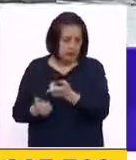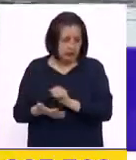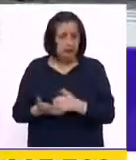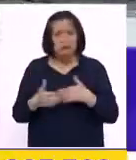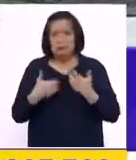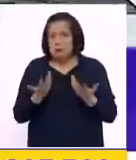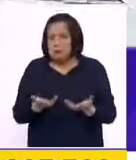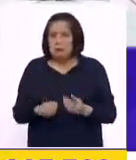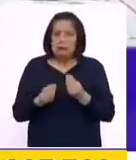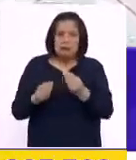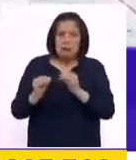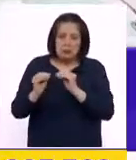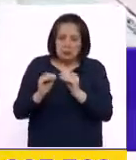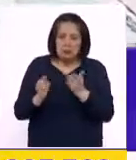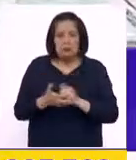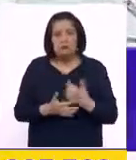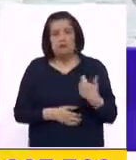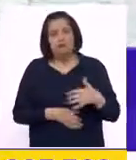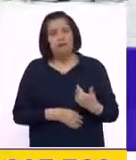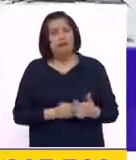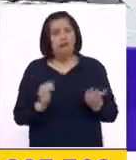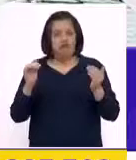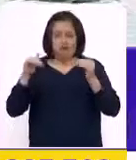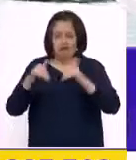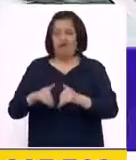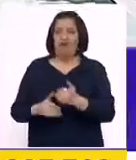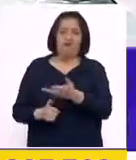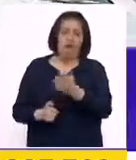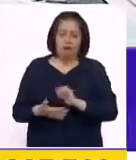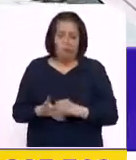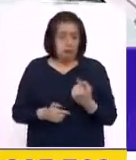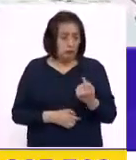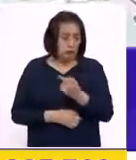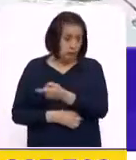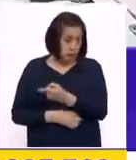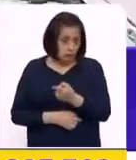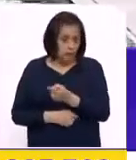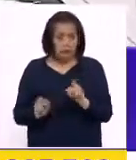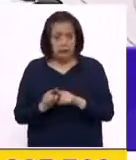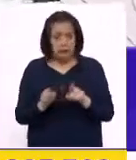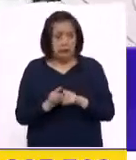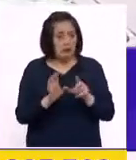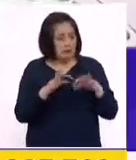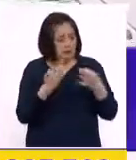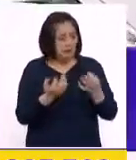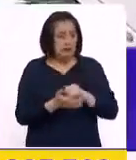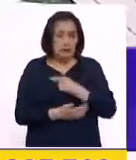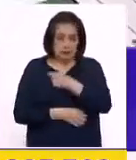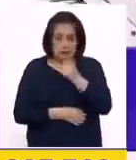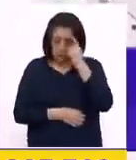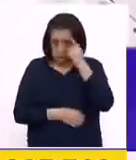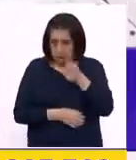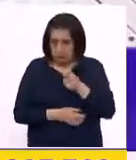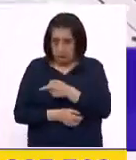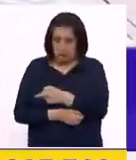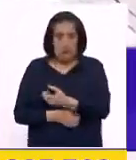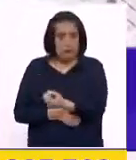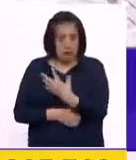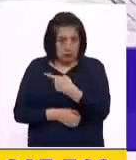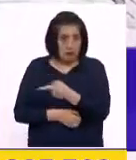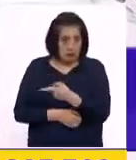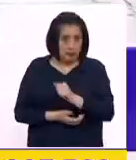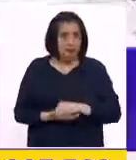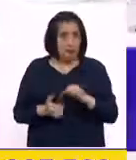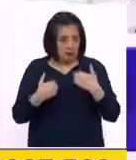puedan plantear alguna solución, pues se están viendo gravemente perjudicados, no solamente ellos, sino también sus familias. Tengamos en cuenta que así como ella bien lo menciona,